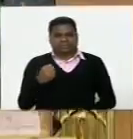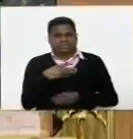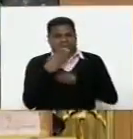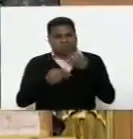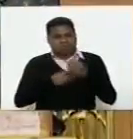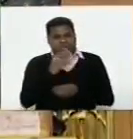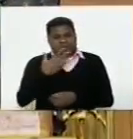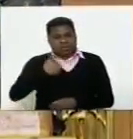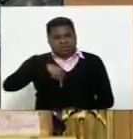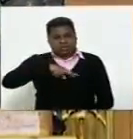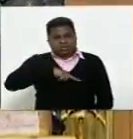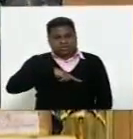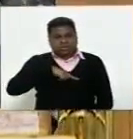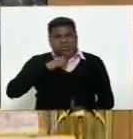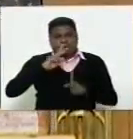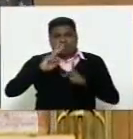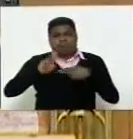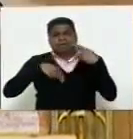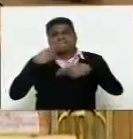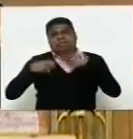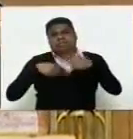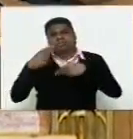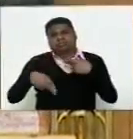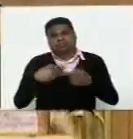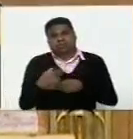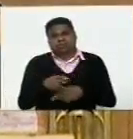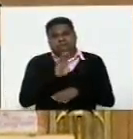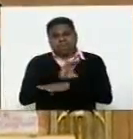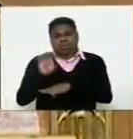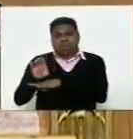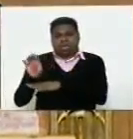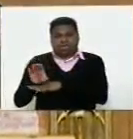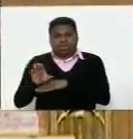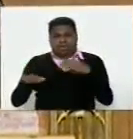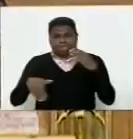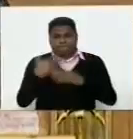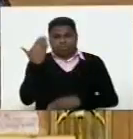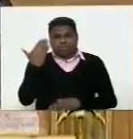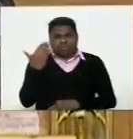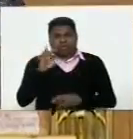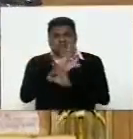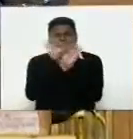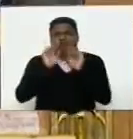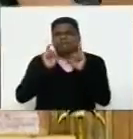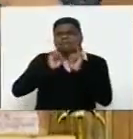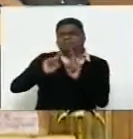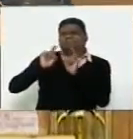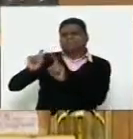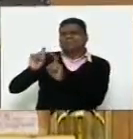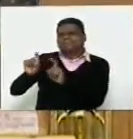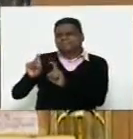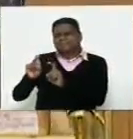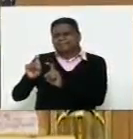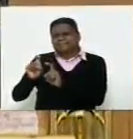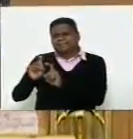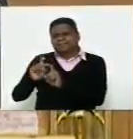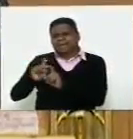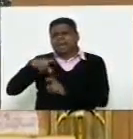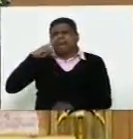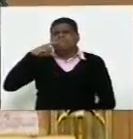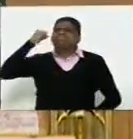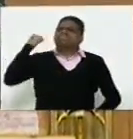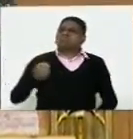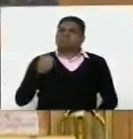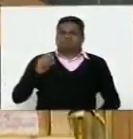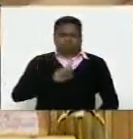nosotras reproductoras y cuidadoras de ese modelo. Así que la batalla la damos primero con nosotras.